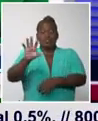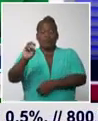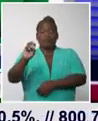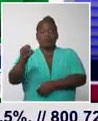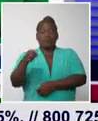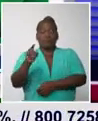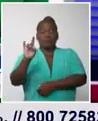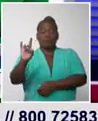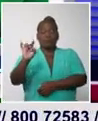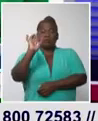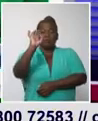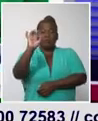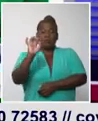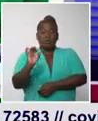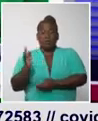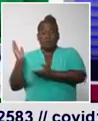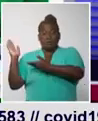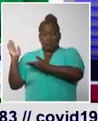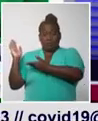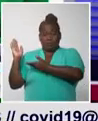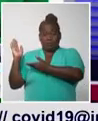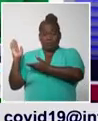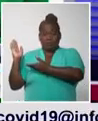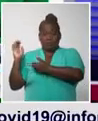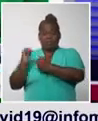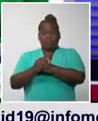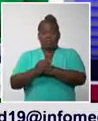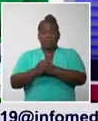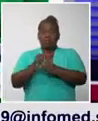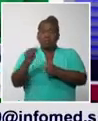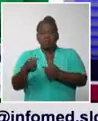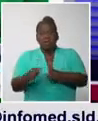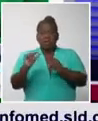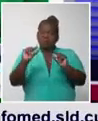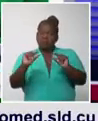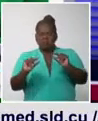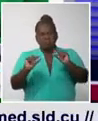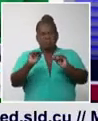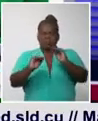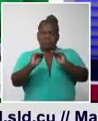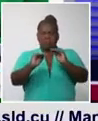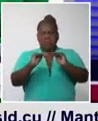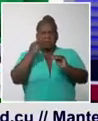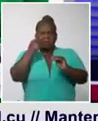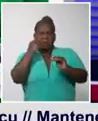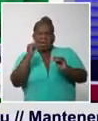50,9%, pero discretamente, no es una diferencia muy importante.